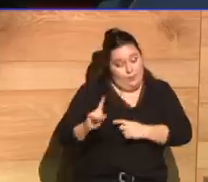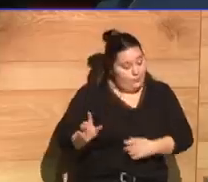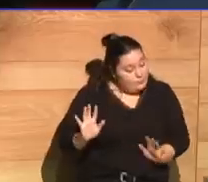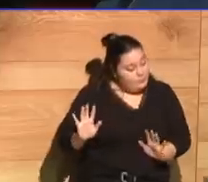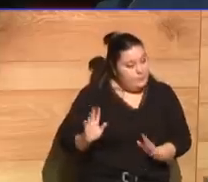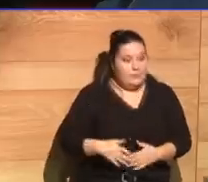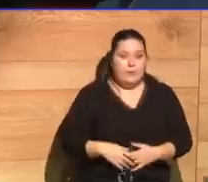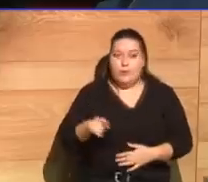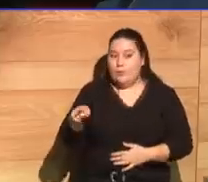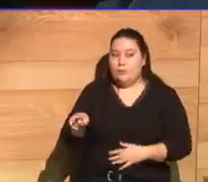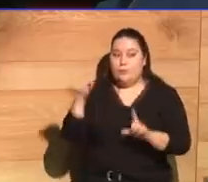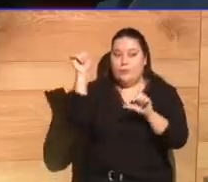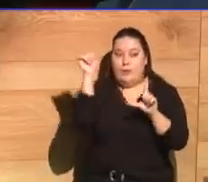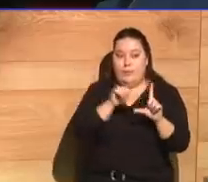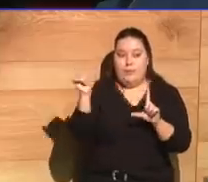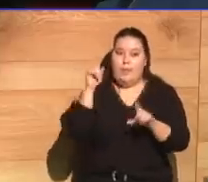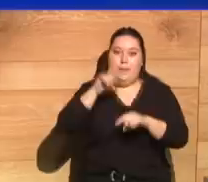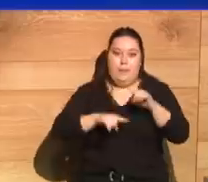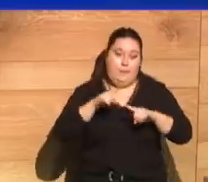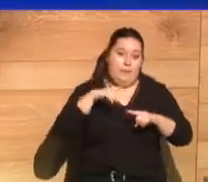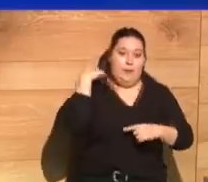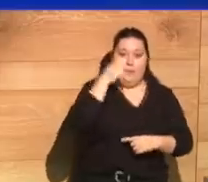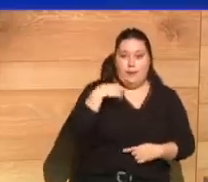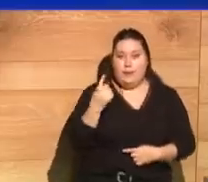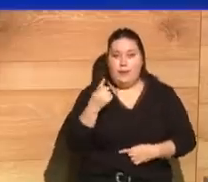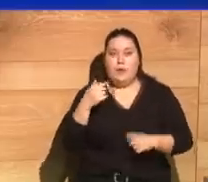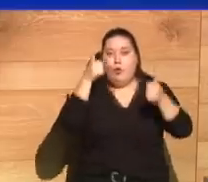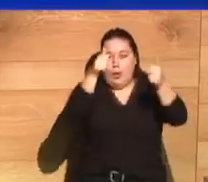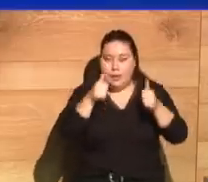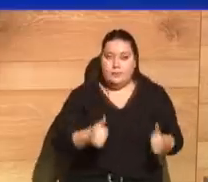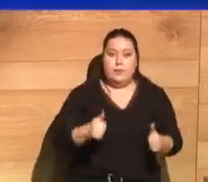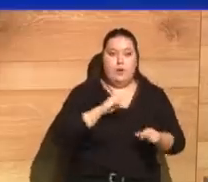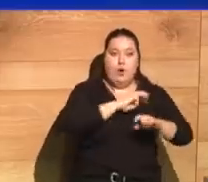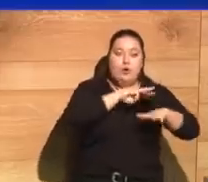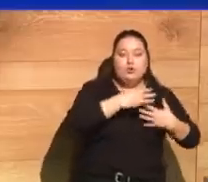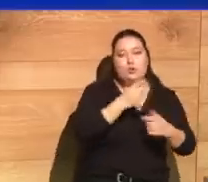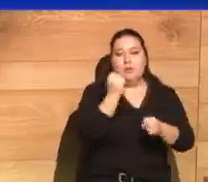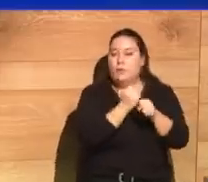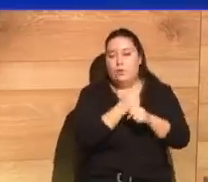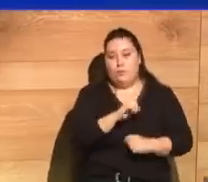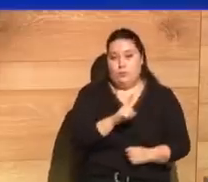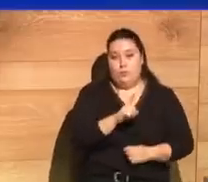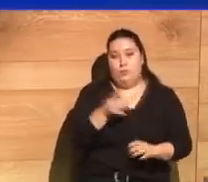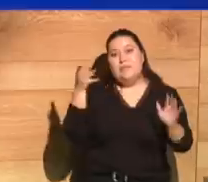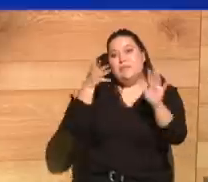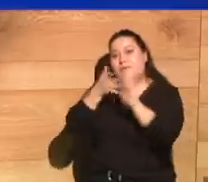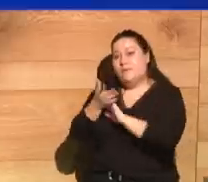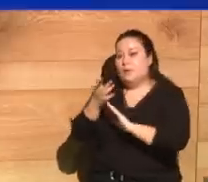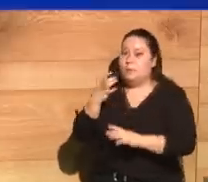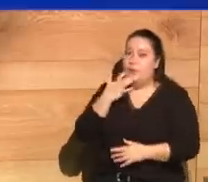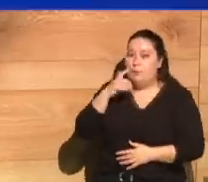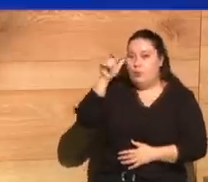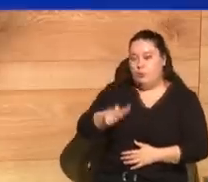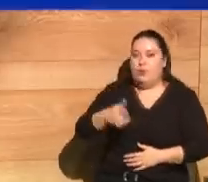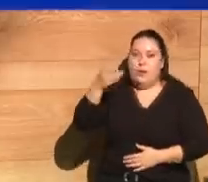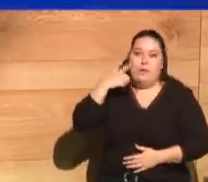Claro, tú vendes una película también en virtud de esos rostros y los colocas en un cartel, no estás pagando 8 horas de trabajo. Estás pagando lo que significa tener a Charlton Heston, no lo